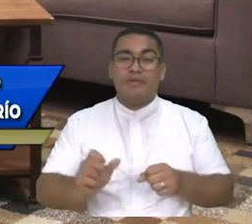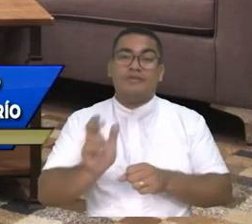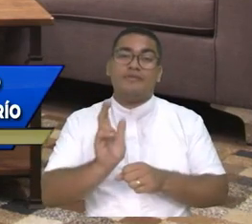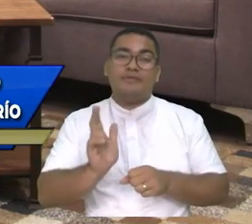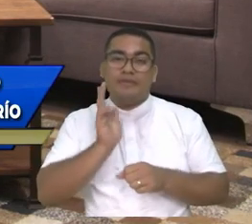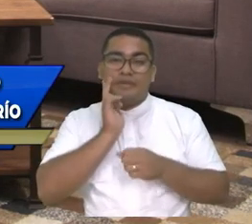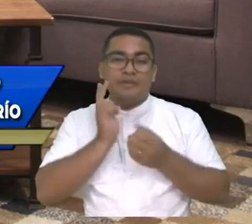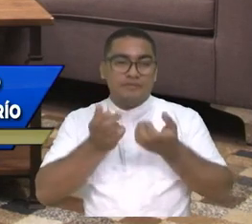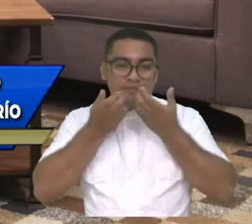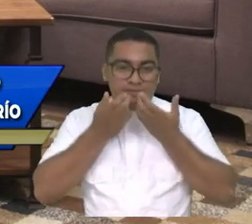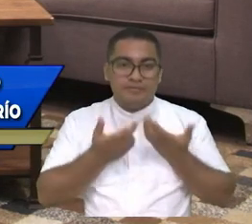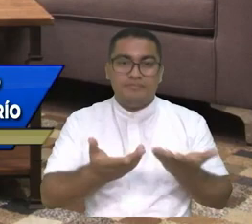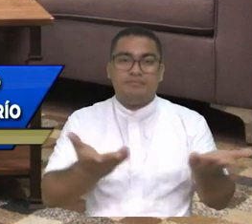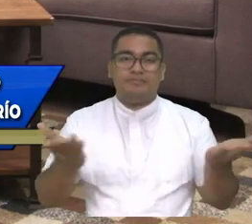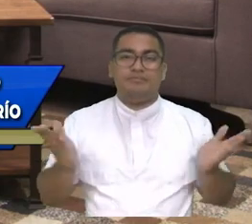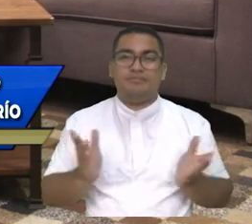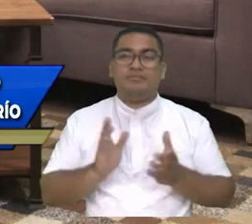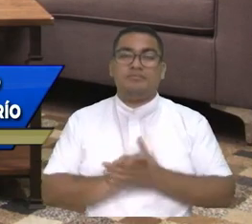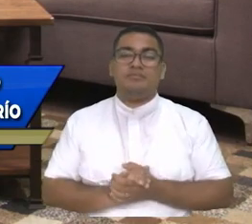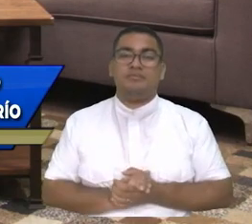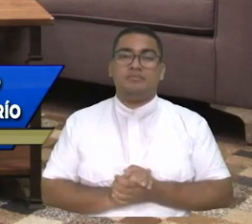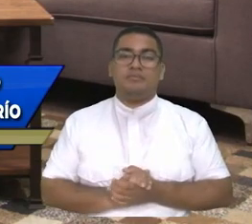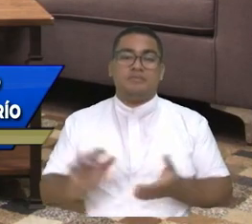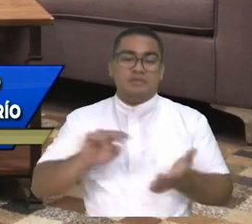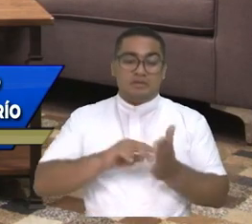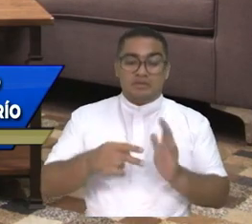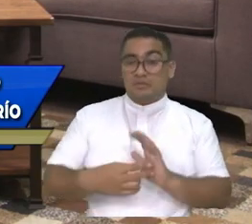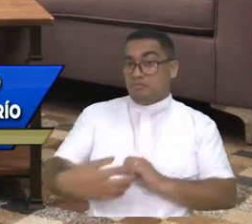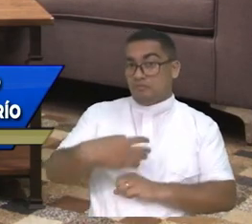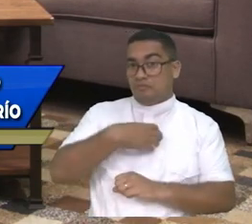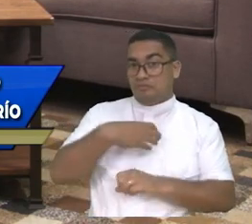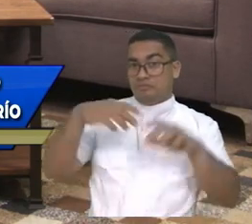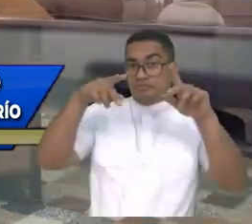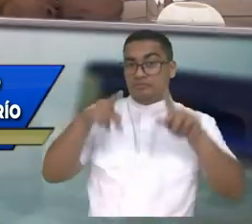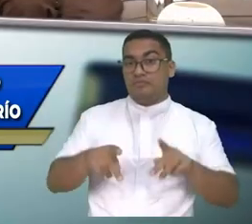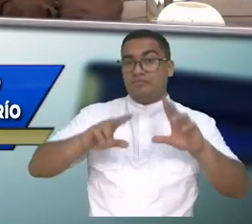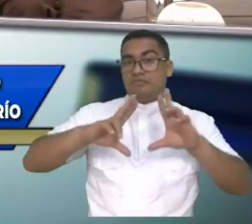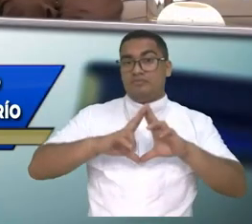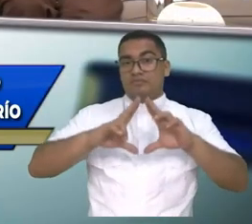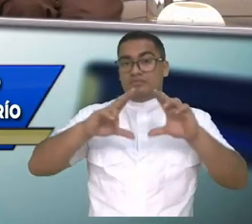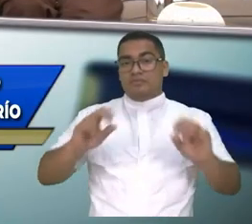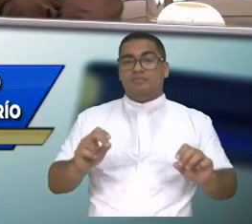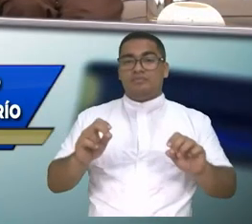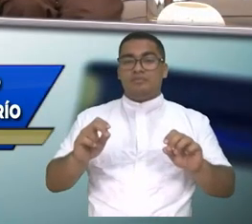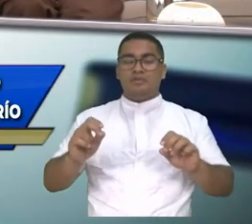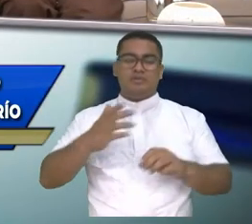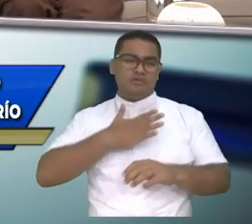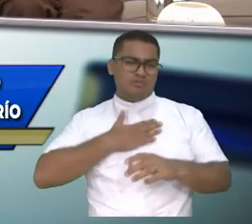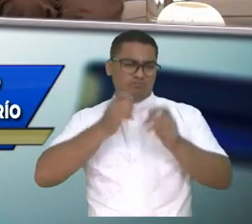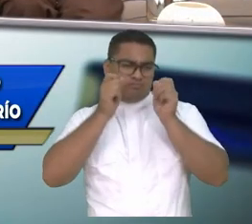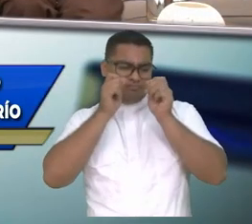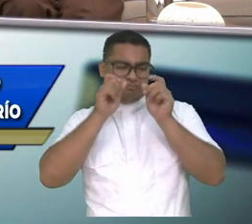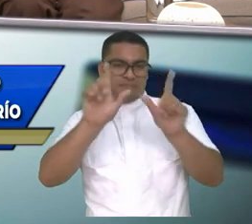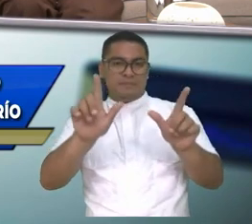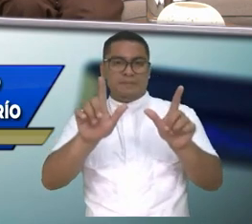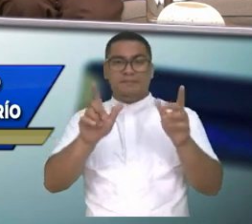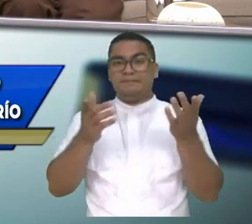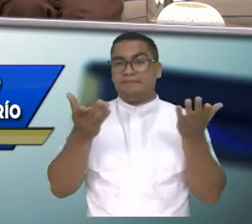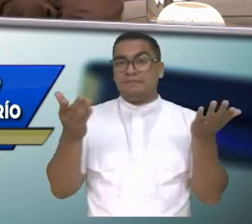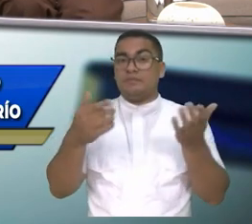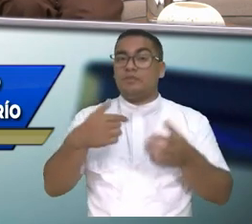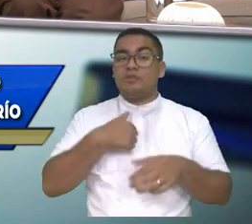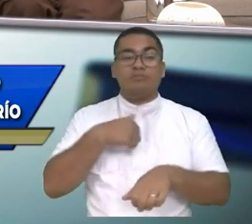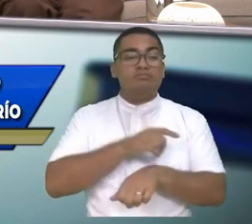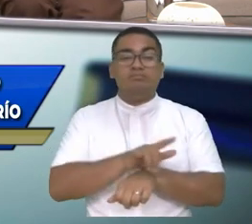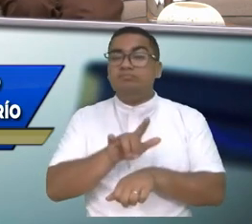escrito sobre Rubén Darío. Okay. No por nosotros los nicaragüenses. ¿Qué es lo que a mí me asombra? Si yo